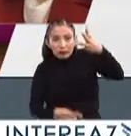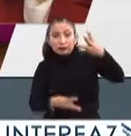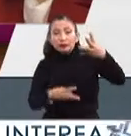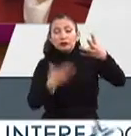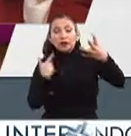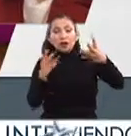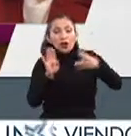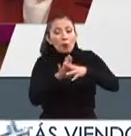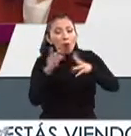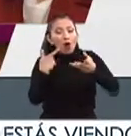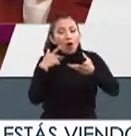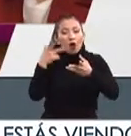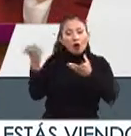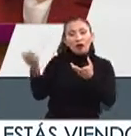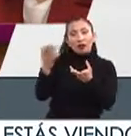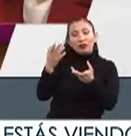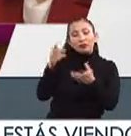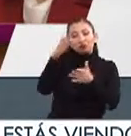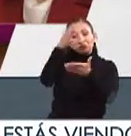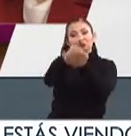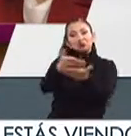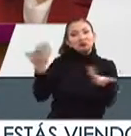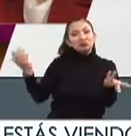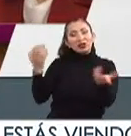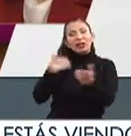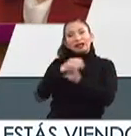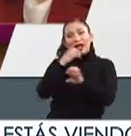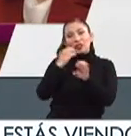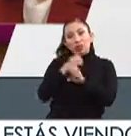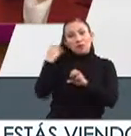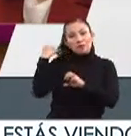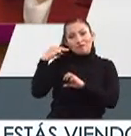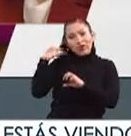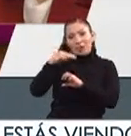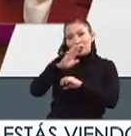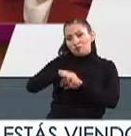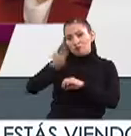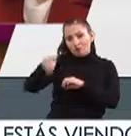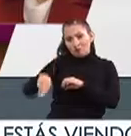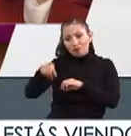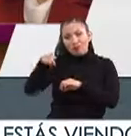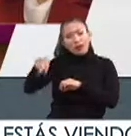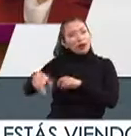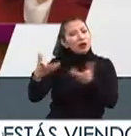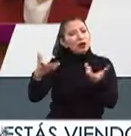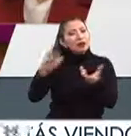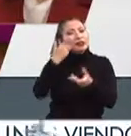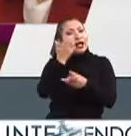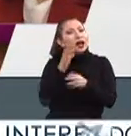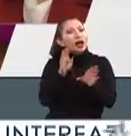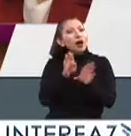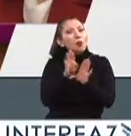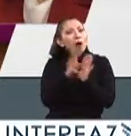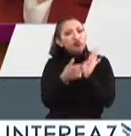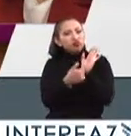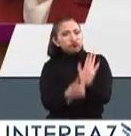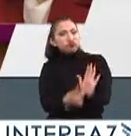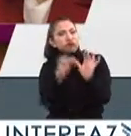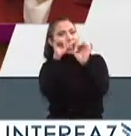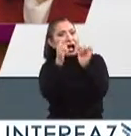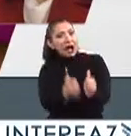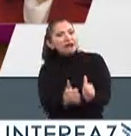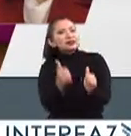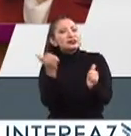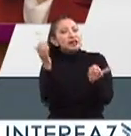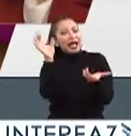pues abrazando al estado de Michoacán y a la ciudad de Morelia, pues se busca que no solo pues se muestre el arte